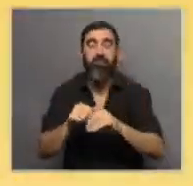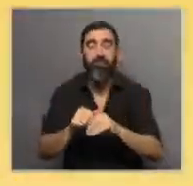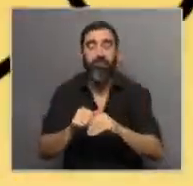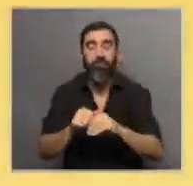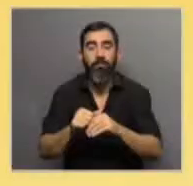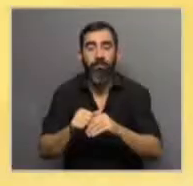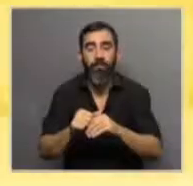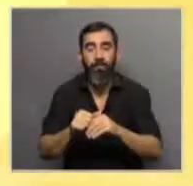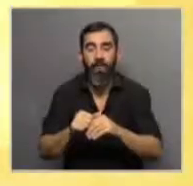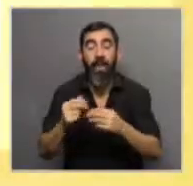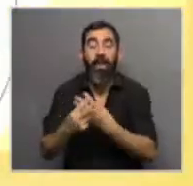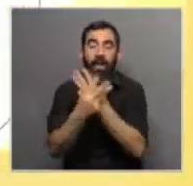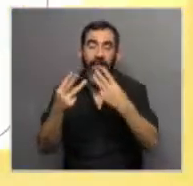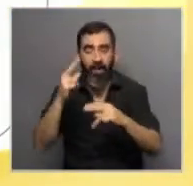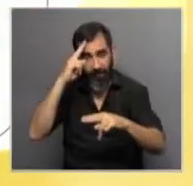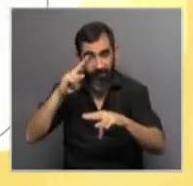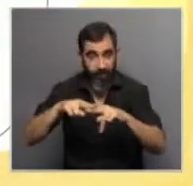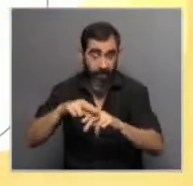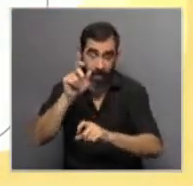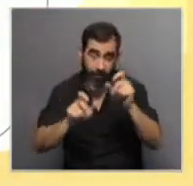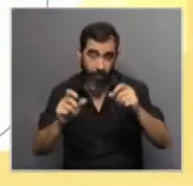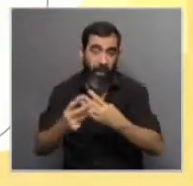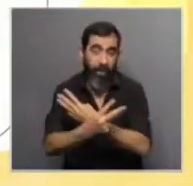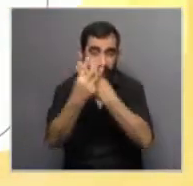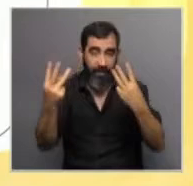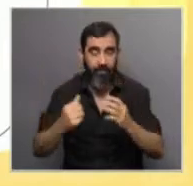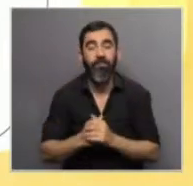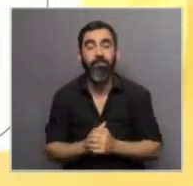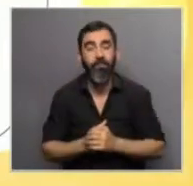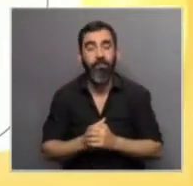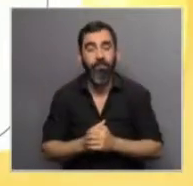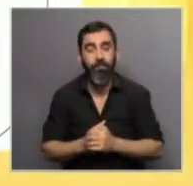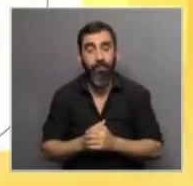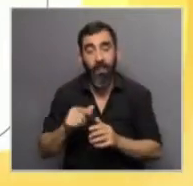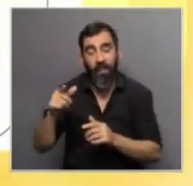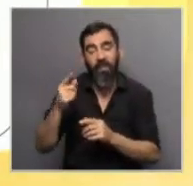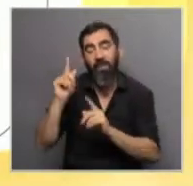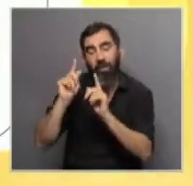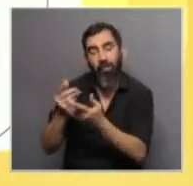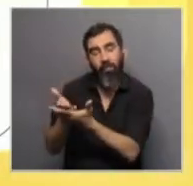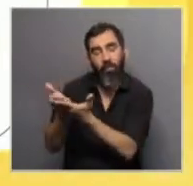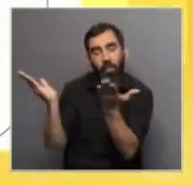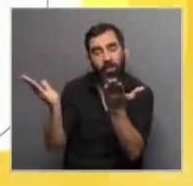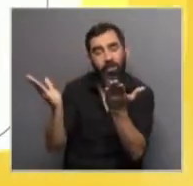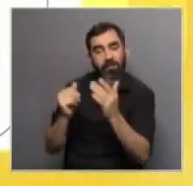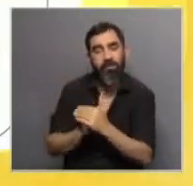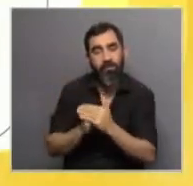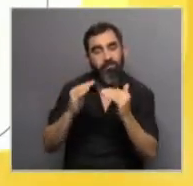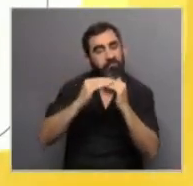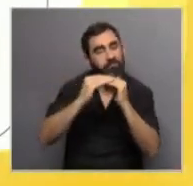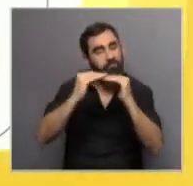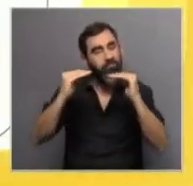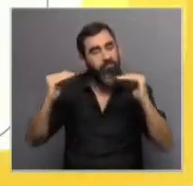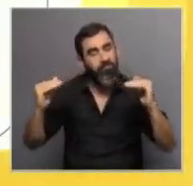mayor tasa en general, en términos generales. Ahí vemos, doctor, una gráfica que ilustra prácticamente una estabilidad en cuanto